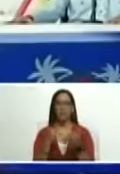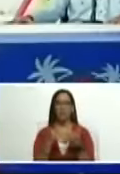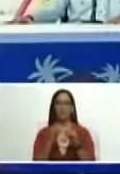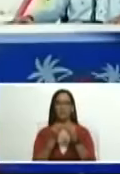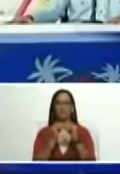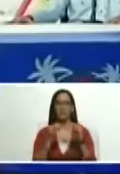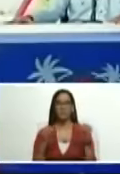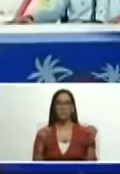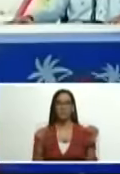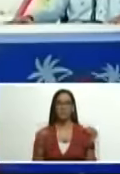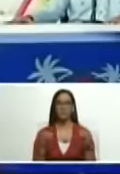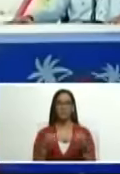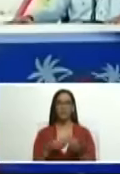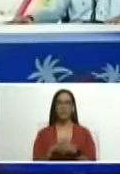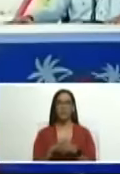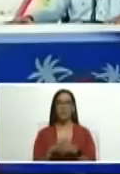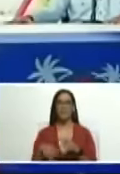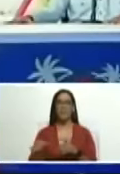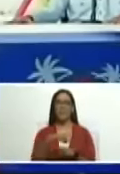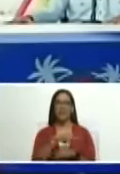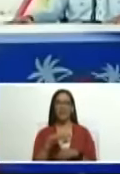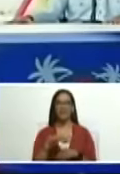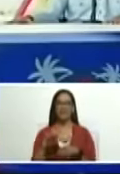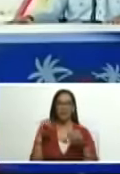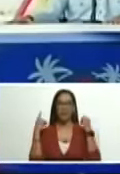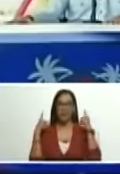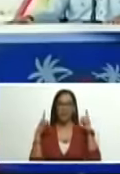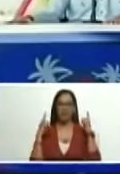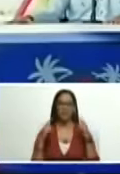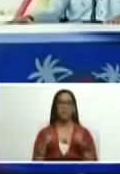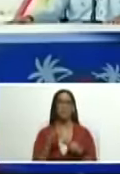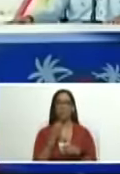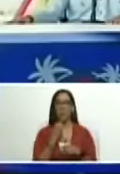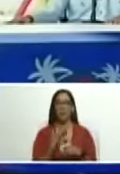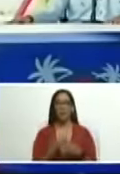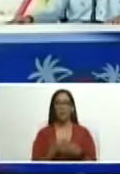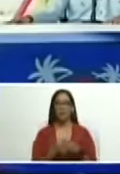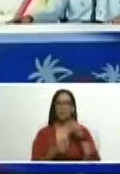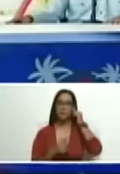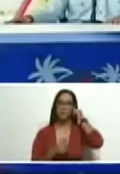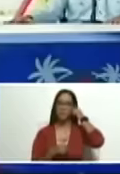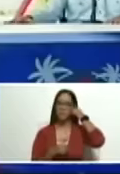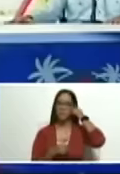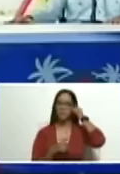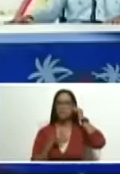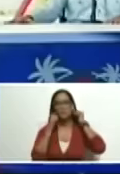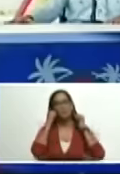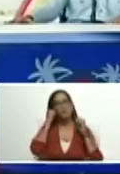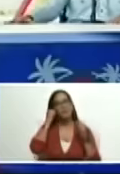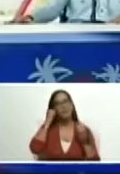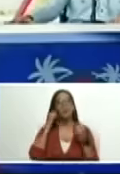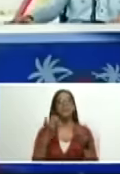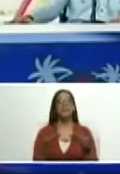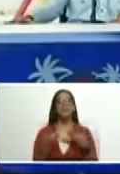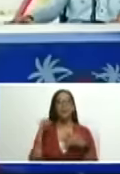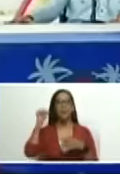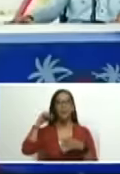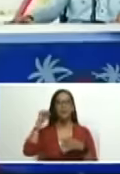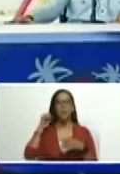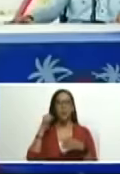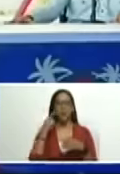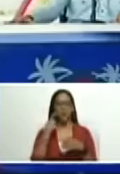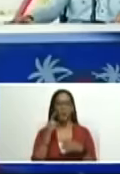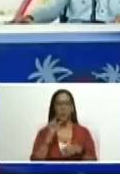remodelación de la gran Plaza Vargas. Bueno, me llegó un video y para los que sintonizaron un poco